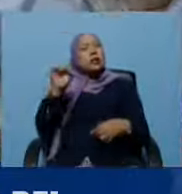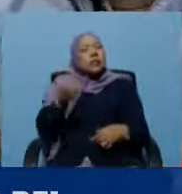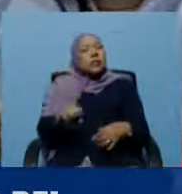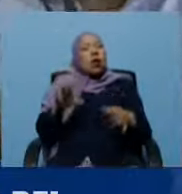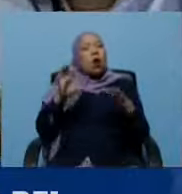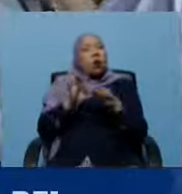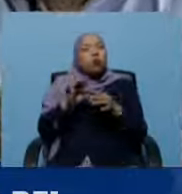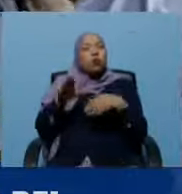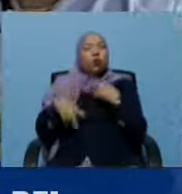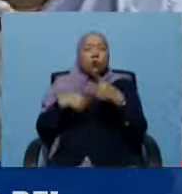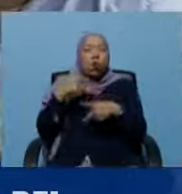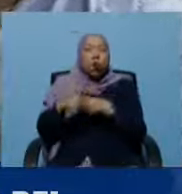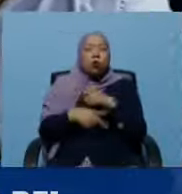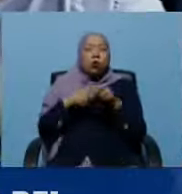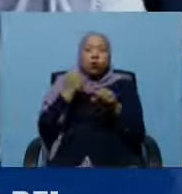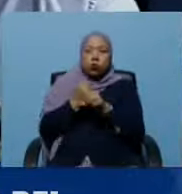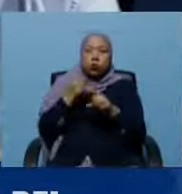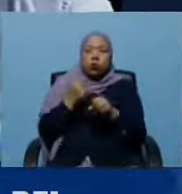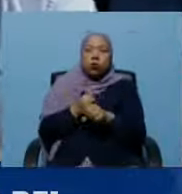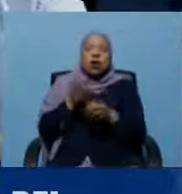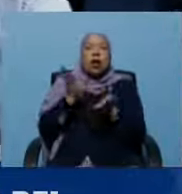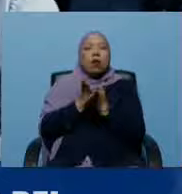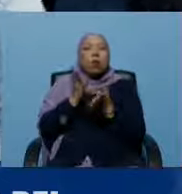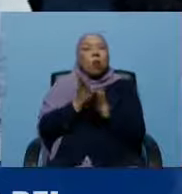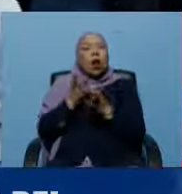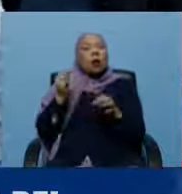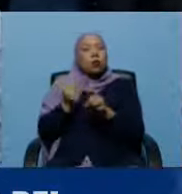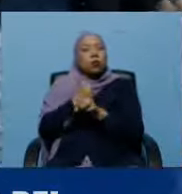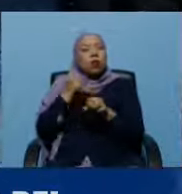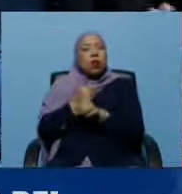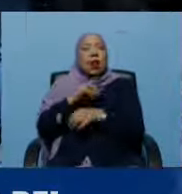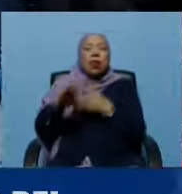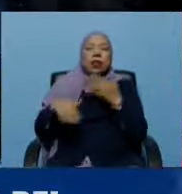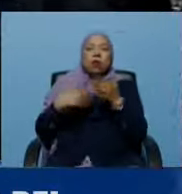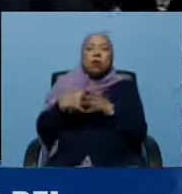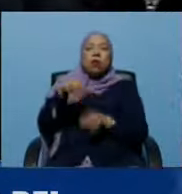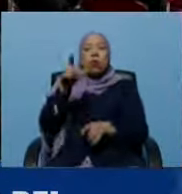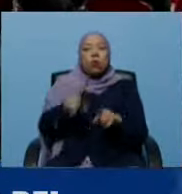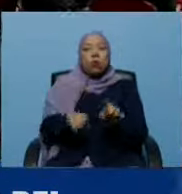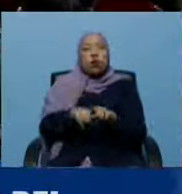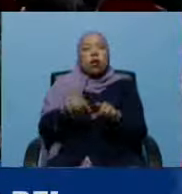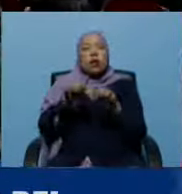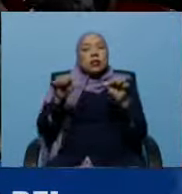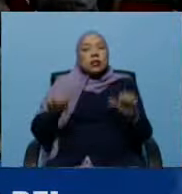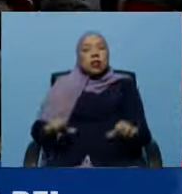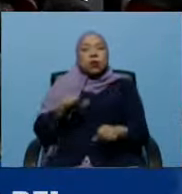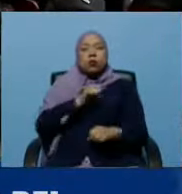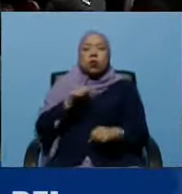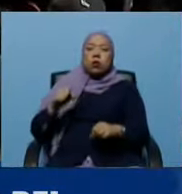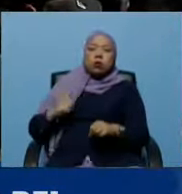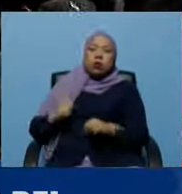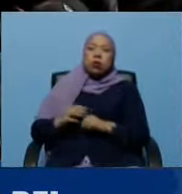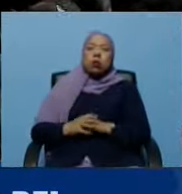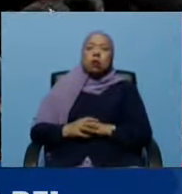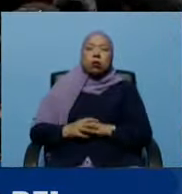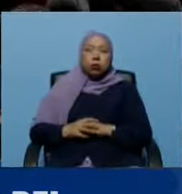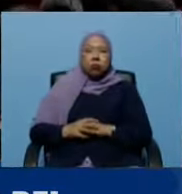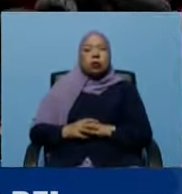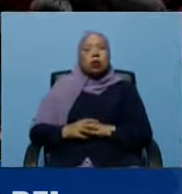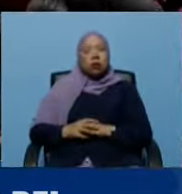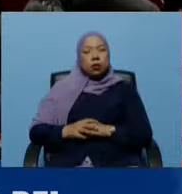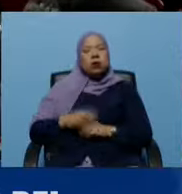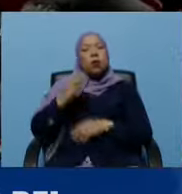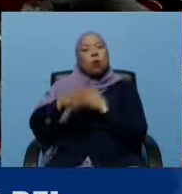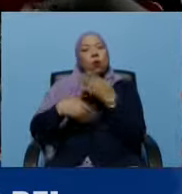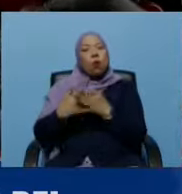Unir la fuerza productiva de la clase obrera, de la nación y del sector privado. Si